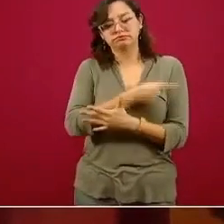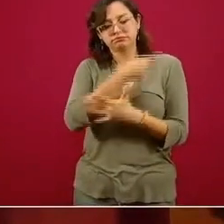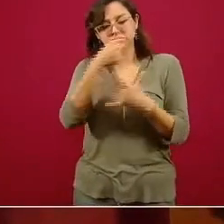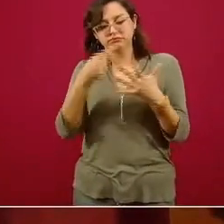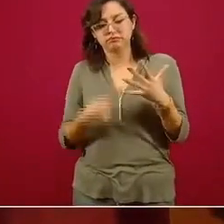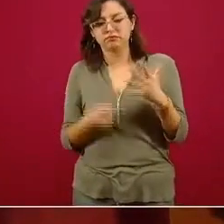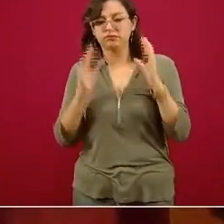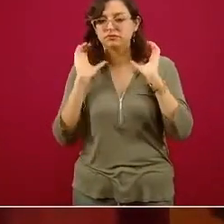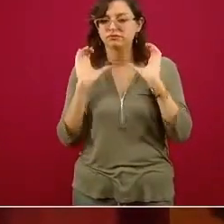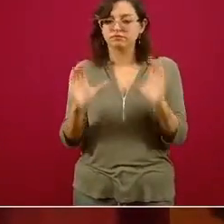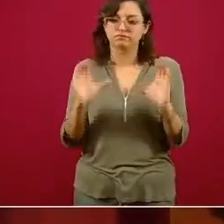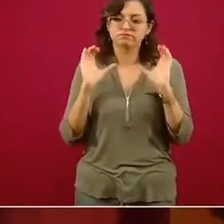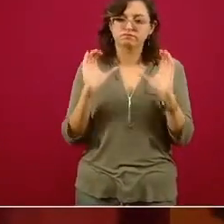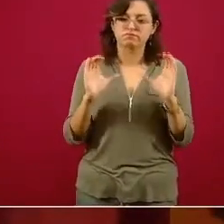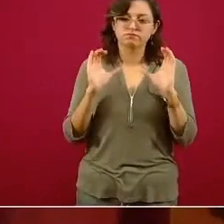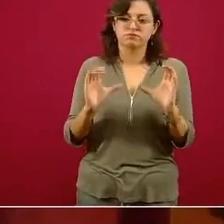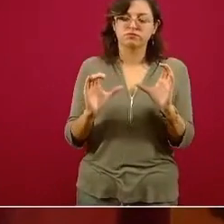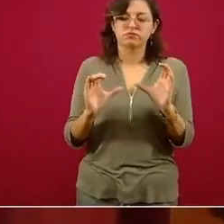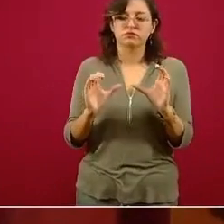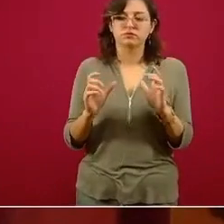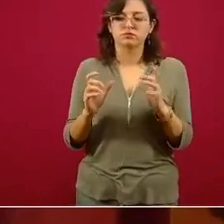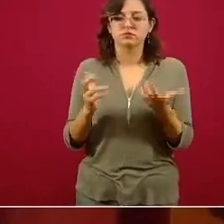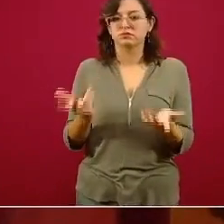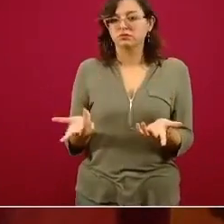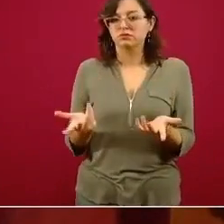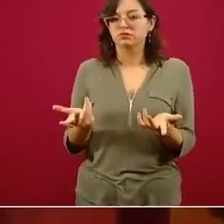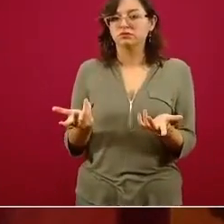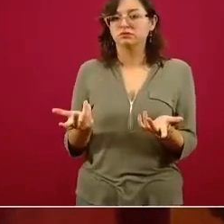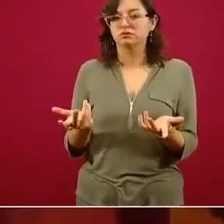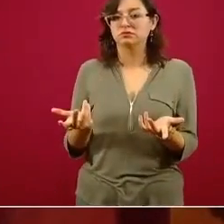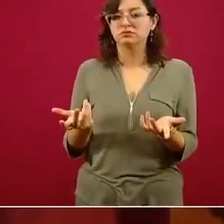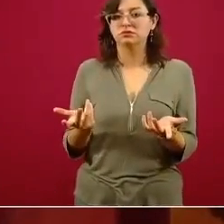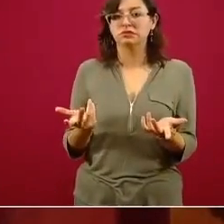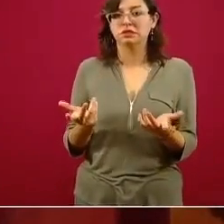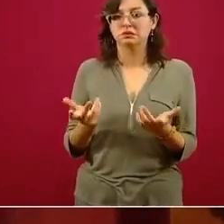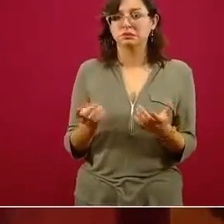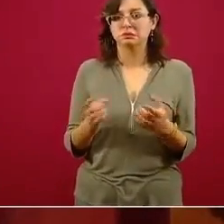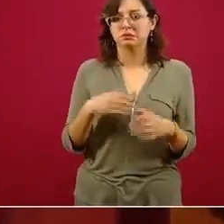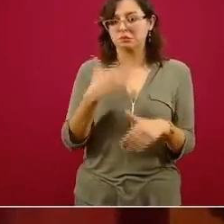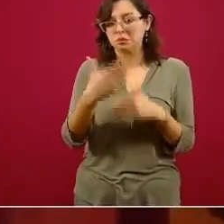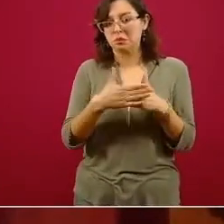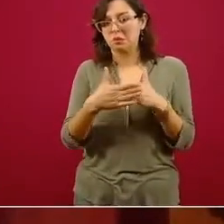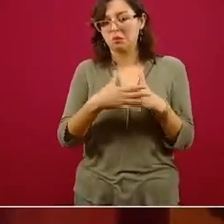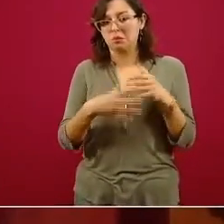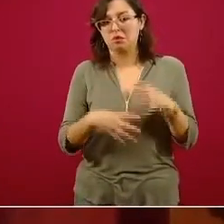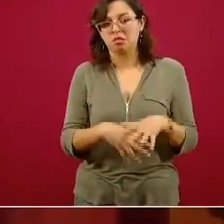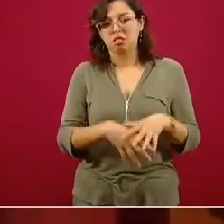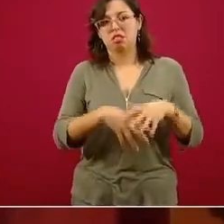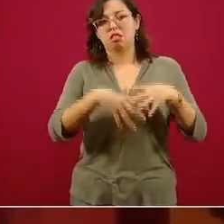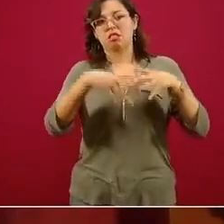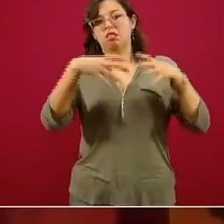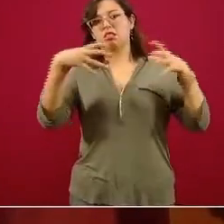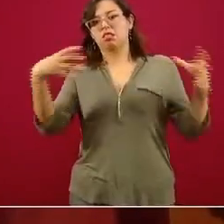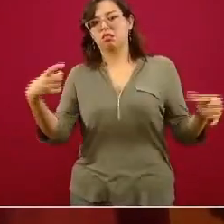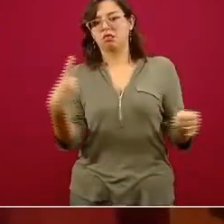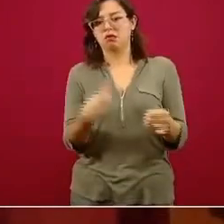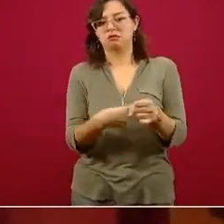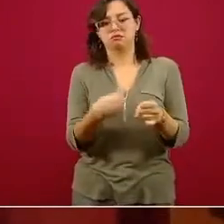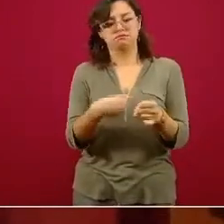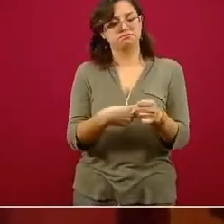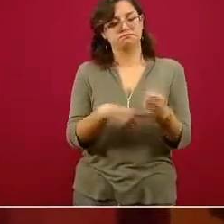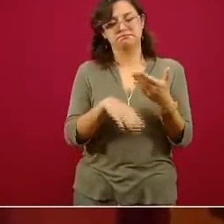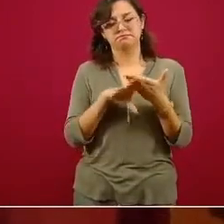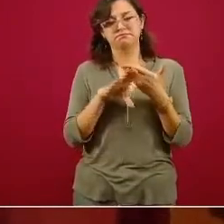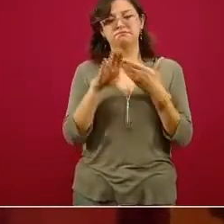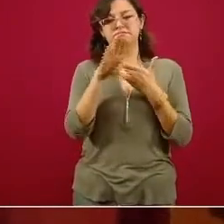de prevención para que no tengan un incremento importante en el número de casos en el